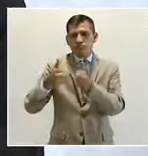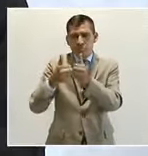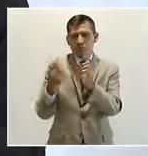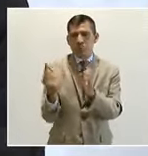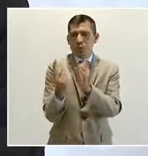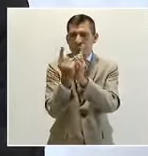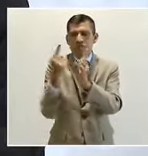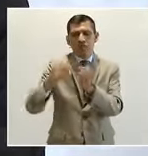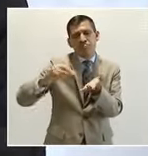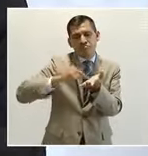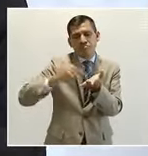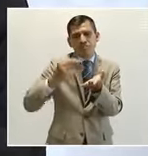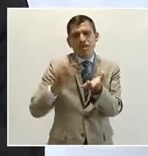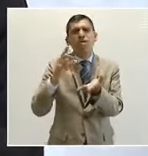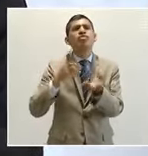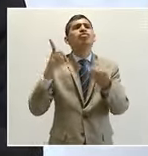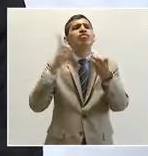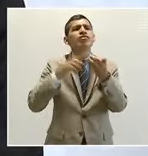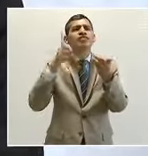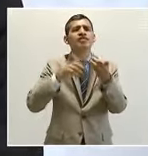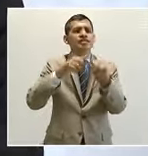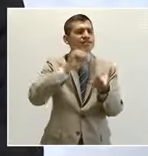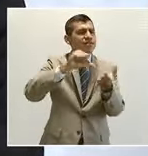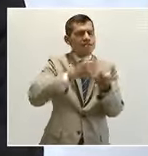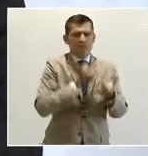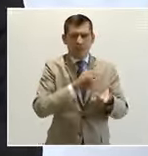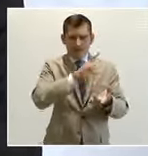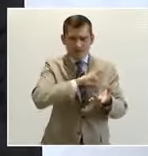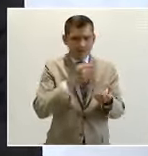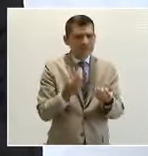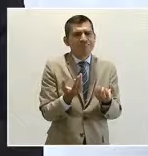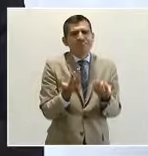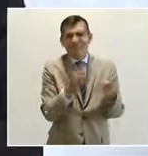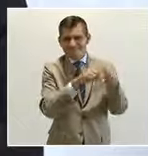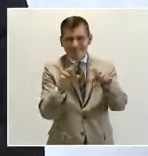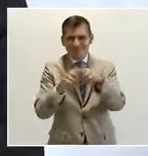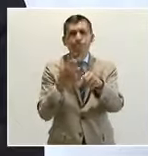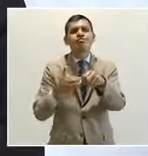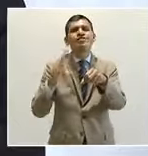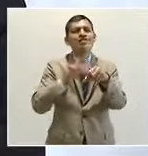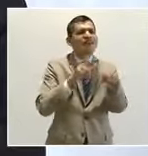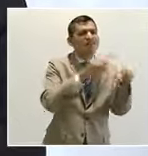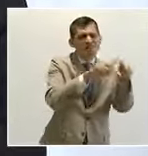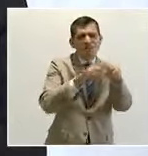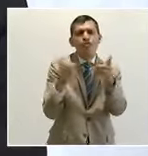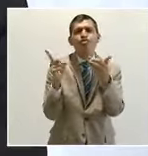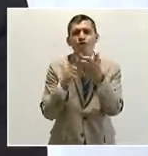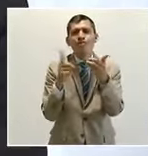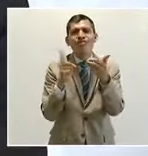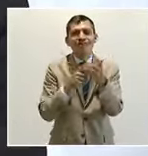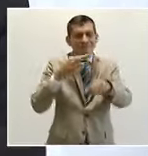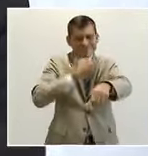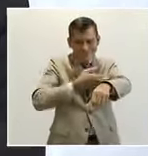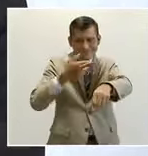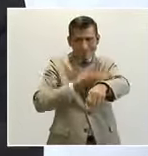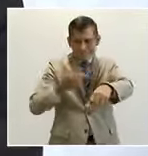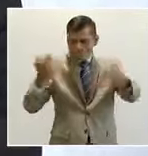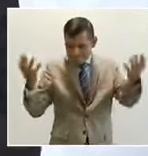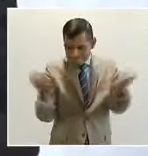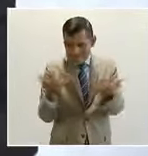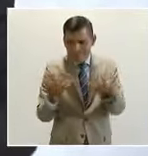están los centros de salud las unidades médicas los hospitales toda una planeación y